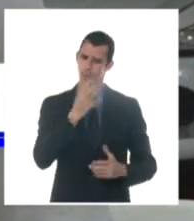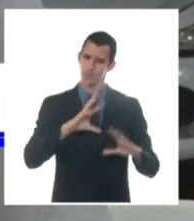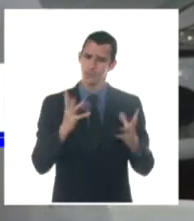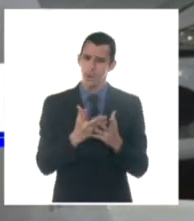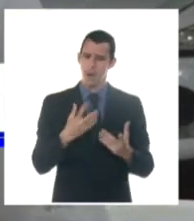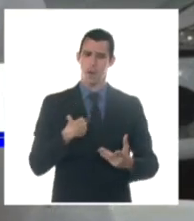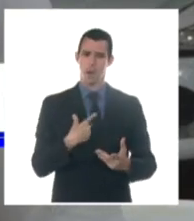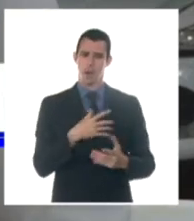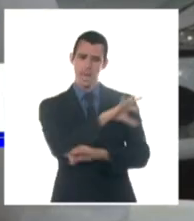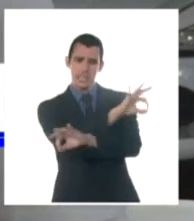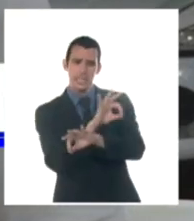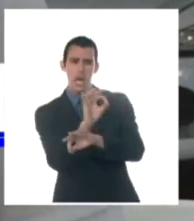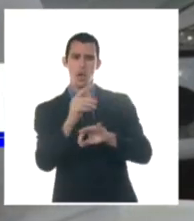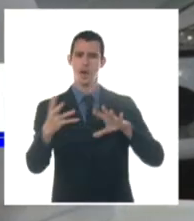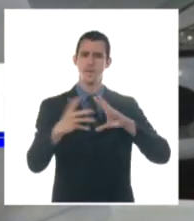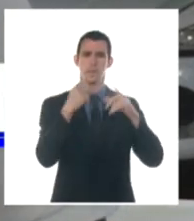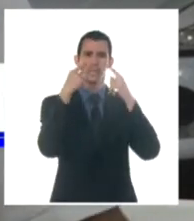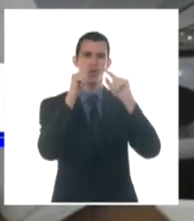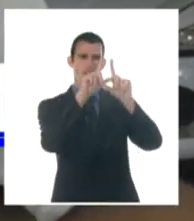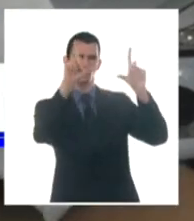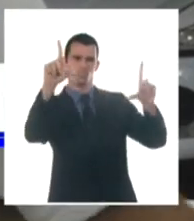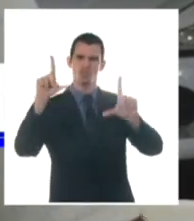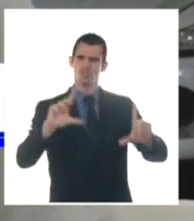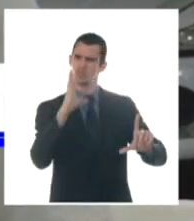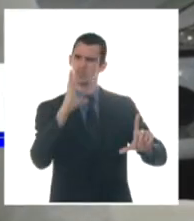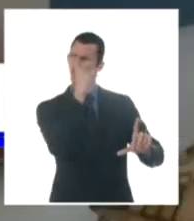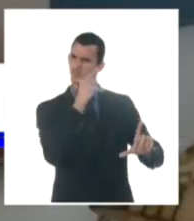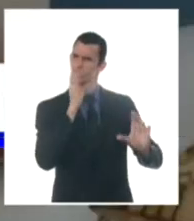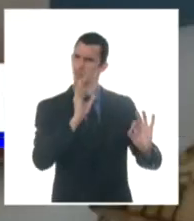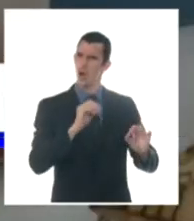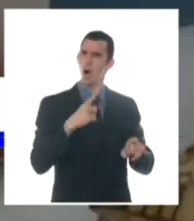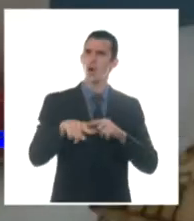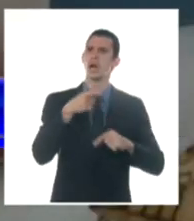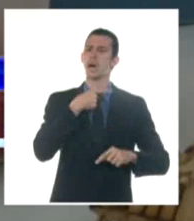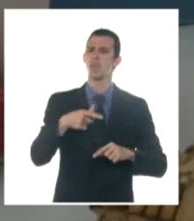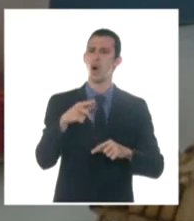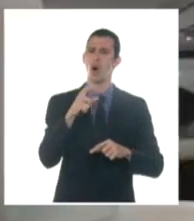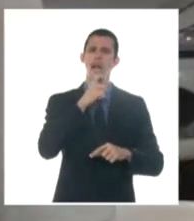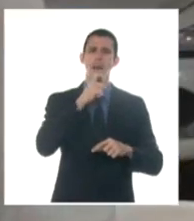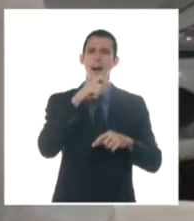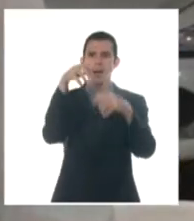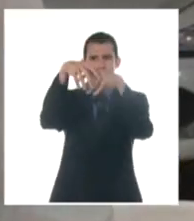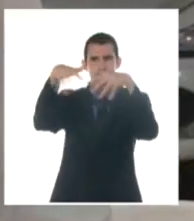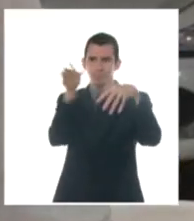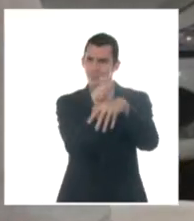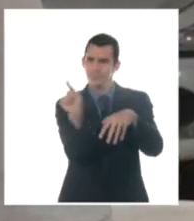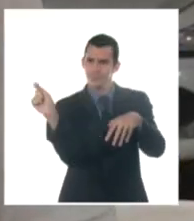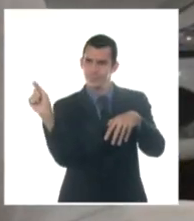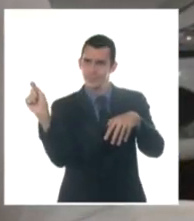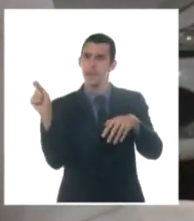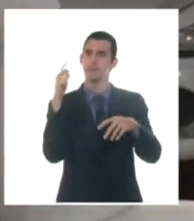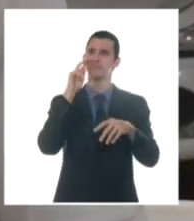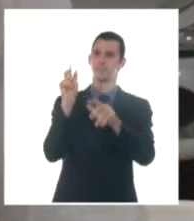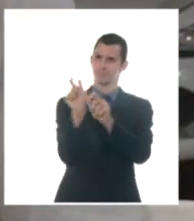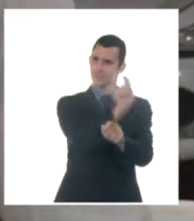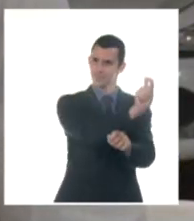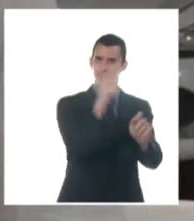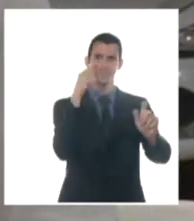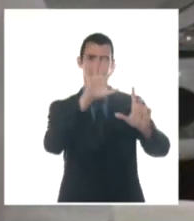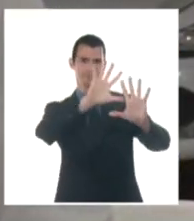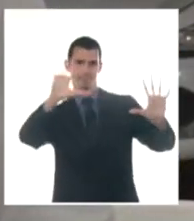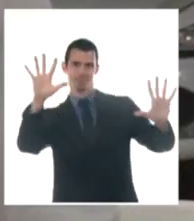artistas. Tenemos también cortinas para baño, algunos aliños y nada, ha habido mucha aceptación. También